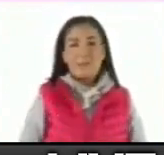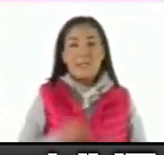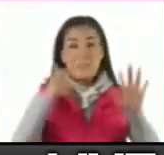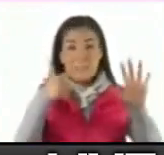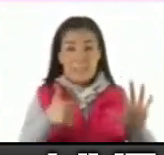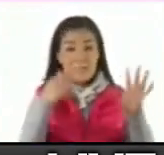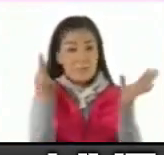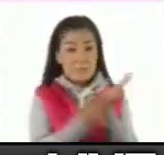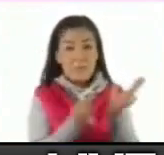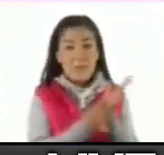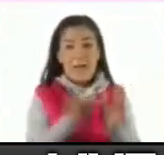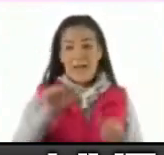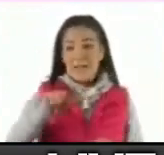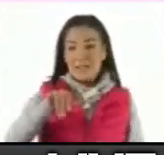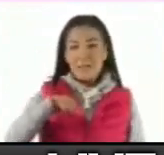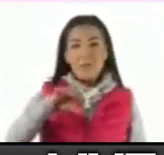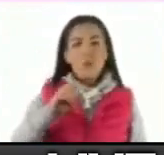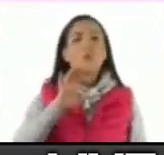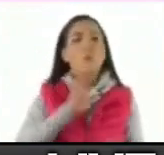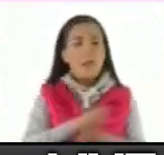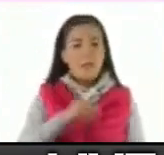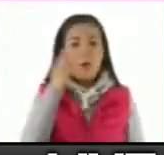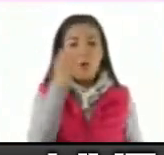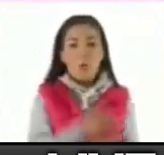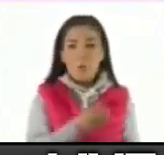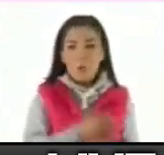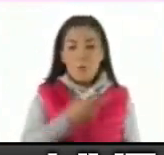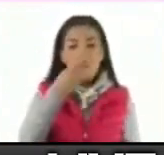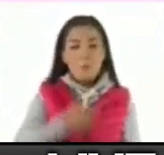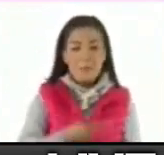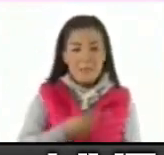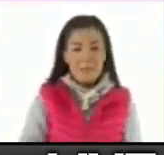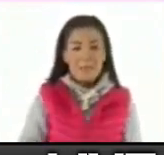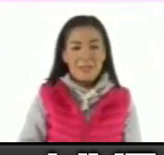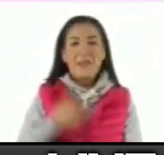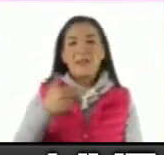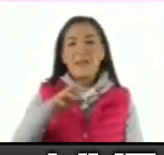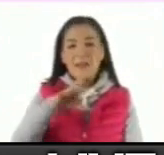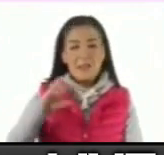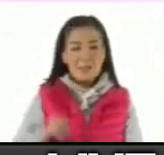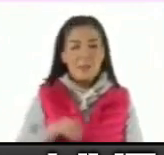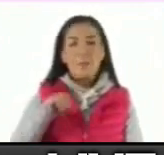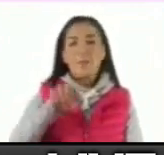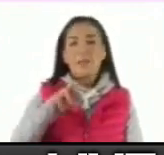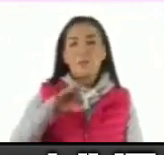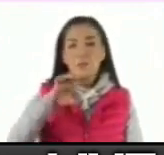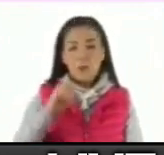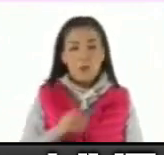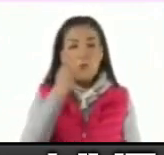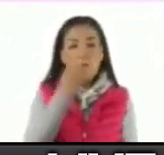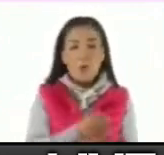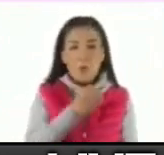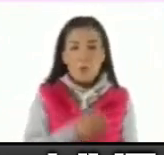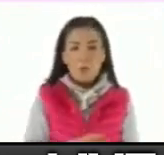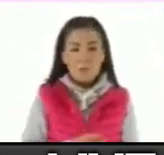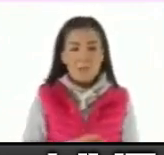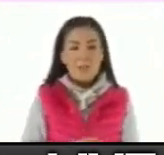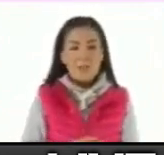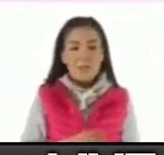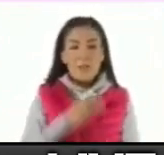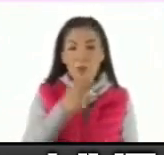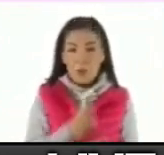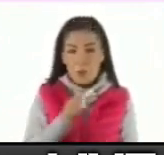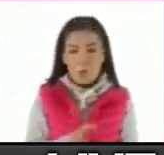metales alquímicos son el oro, la plata, el hierro, el mercurio, el cobre, plomo